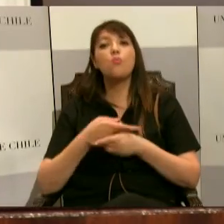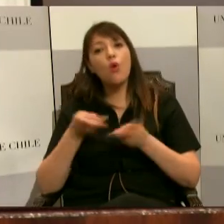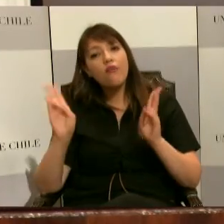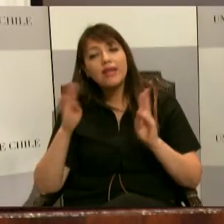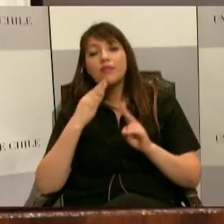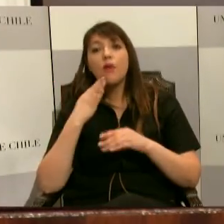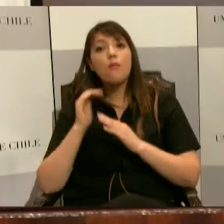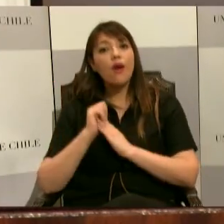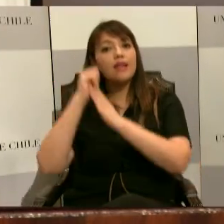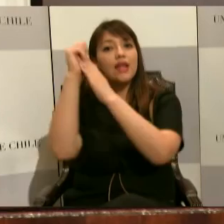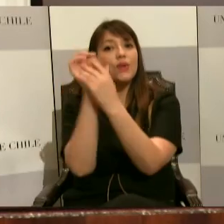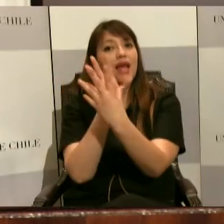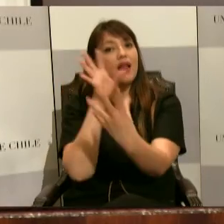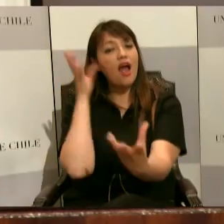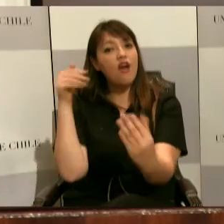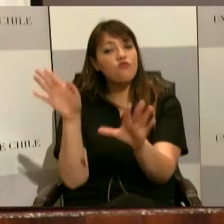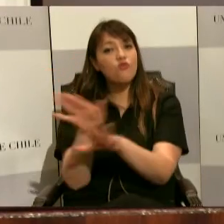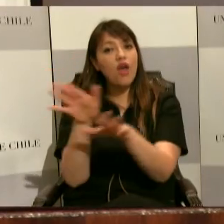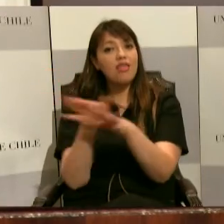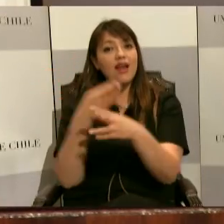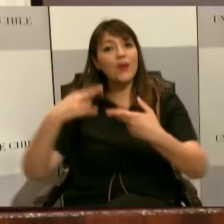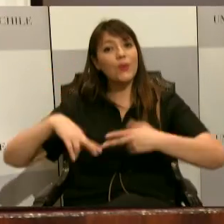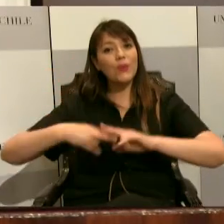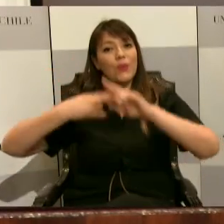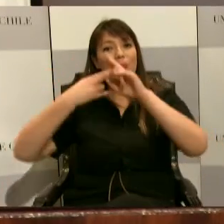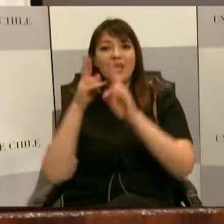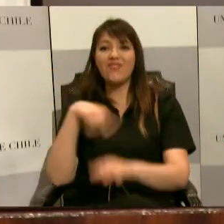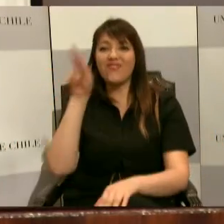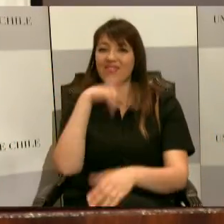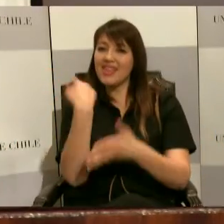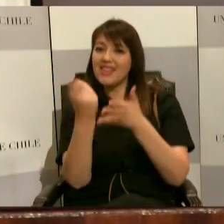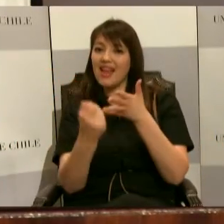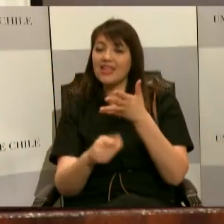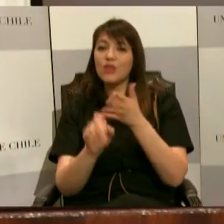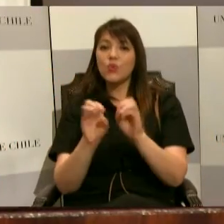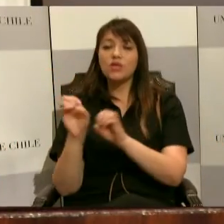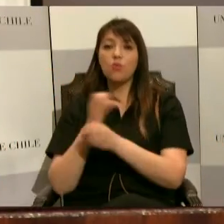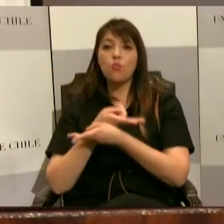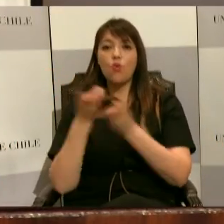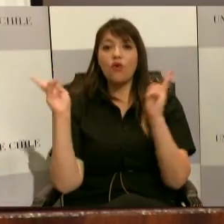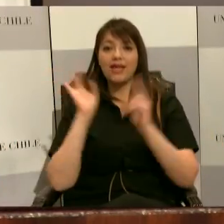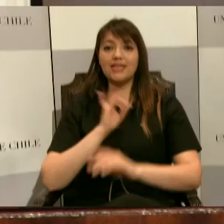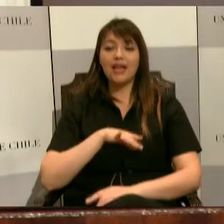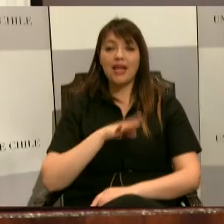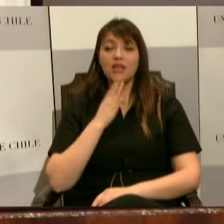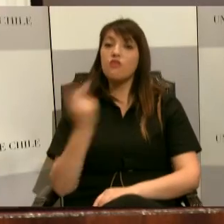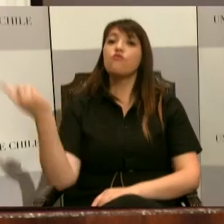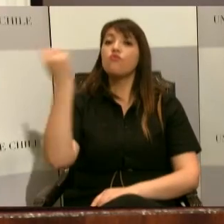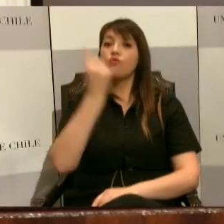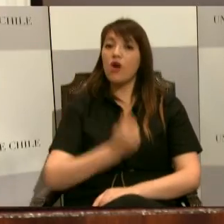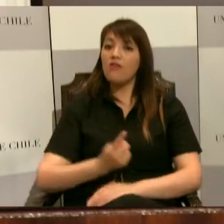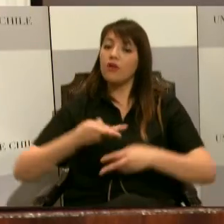Vamos a liderar una gran fuerza que reconstruya y revitalice la educación pública chilena, que vuelva a